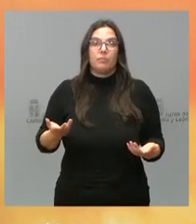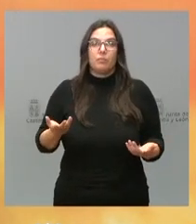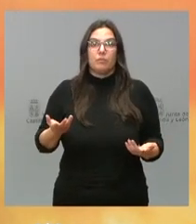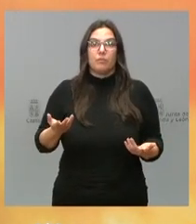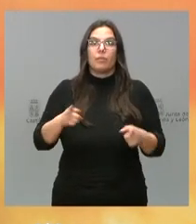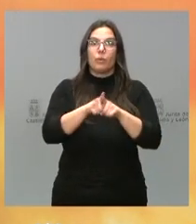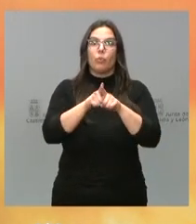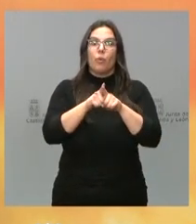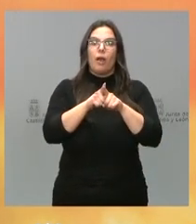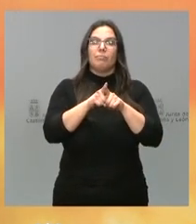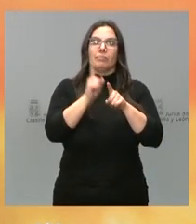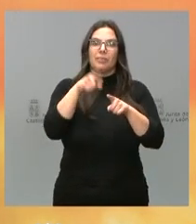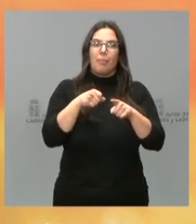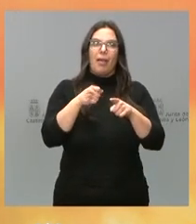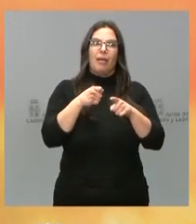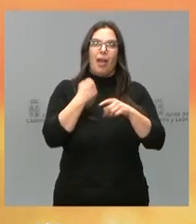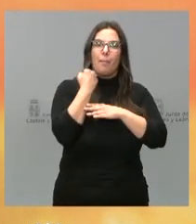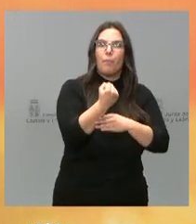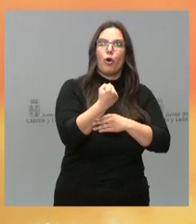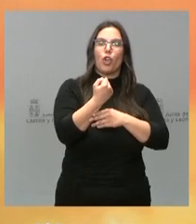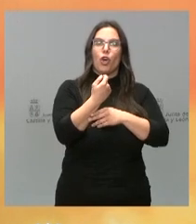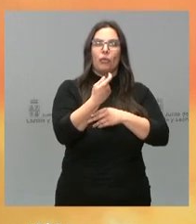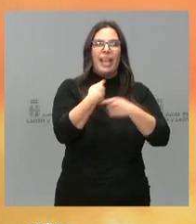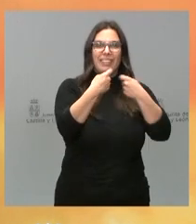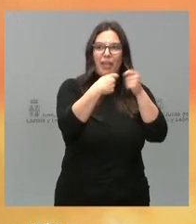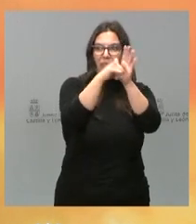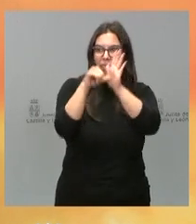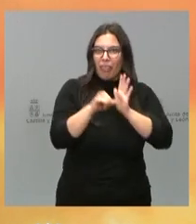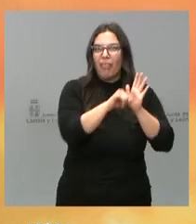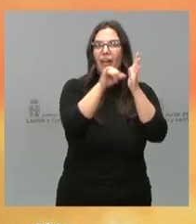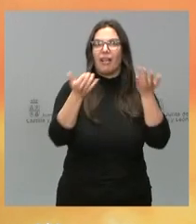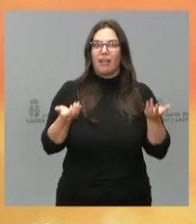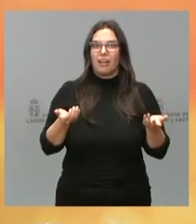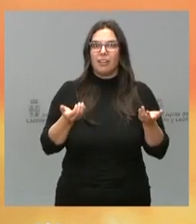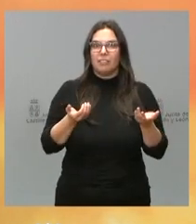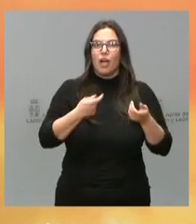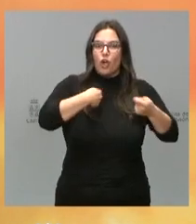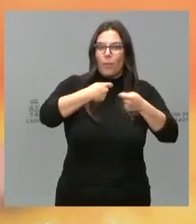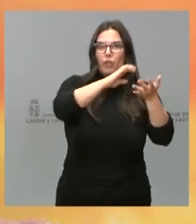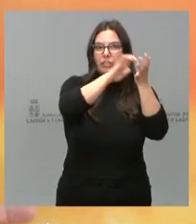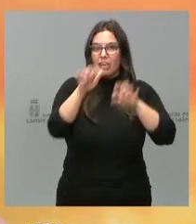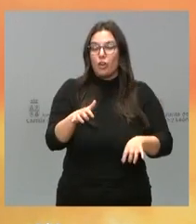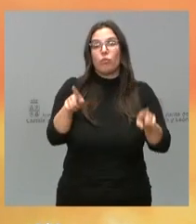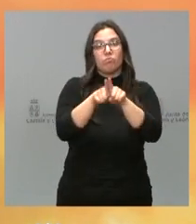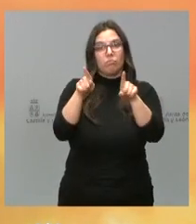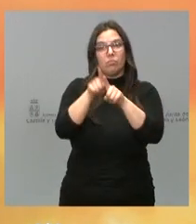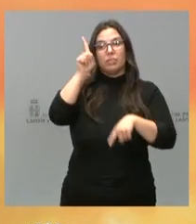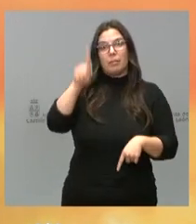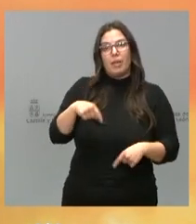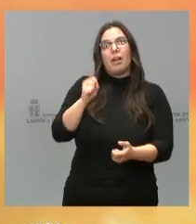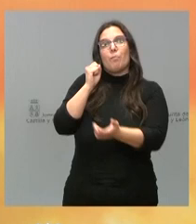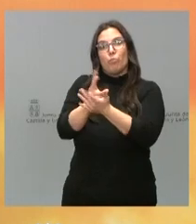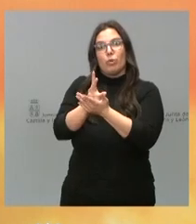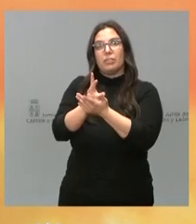se apueste por el comercio de proximidad que se apueste por el comercio de Castilla y león igual que hacemos una apuesta